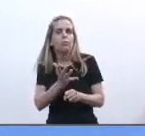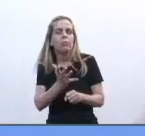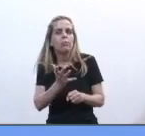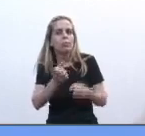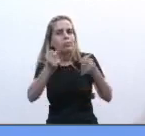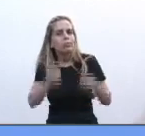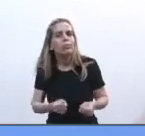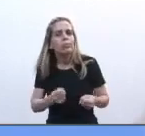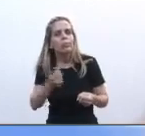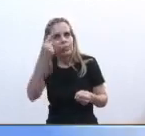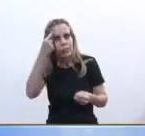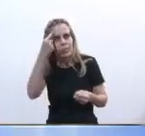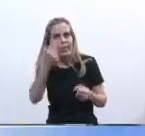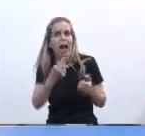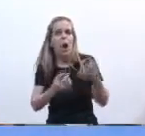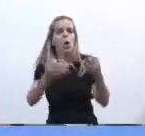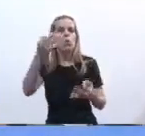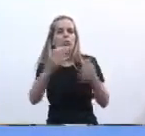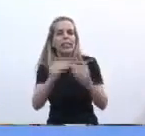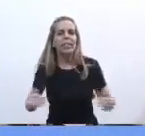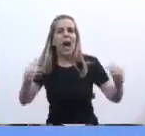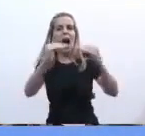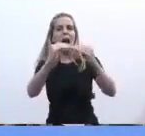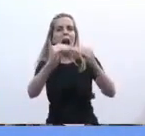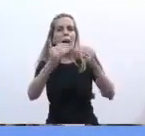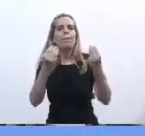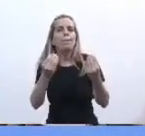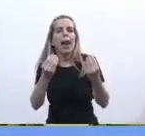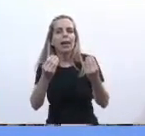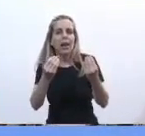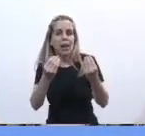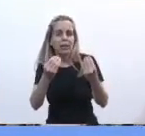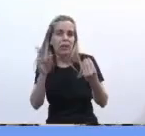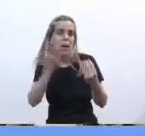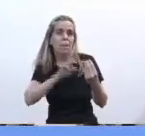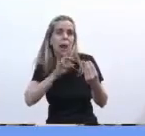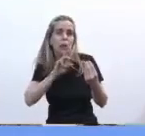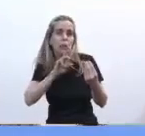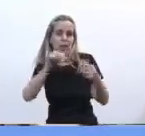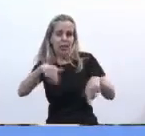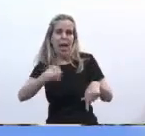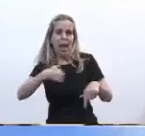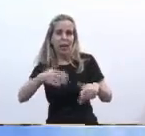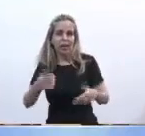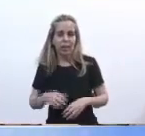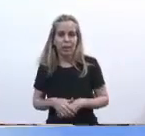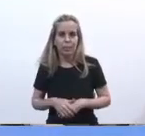de más justicia social para las mujeres en este país